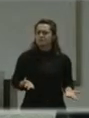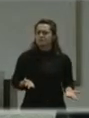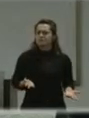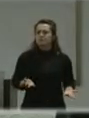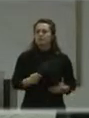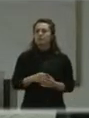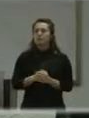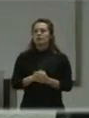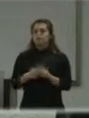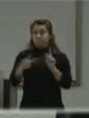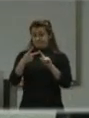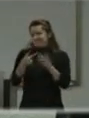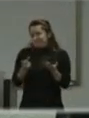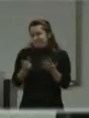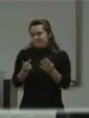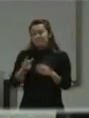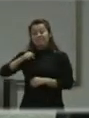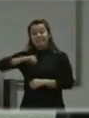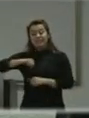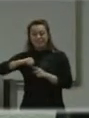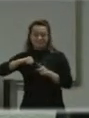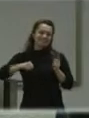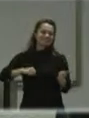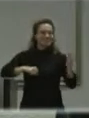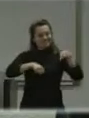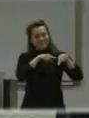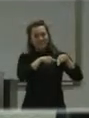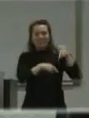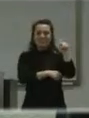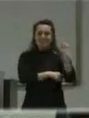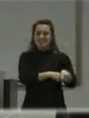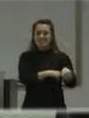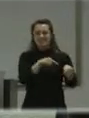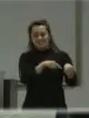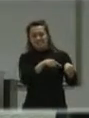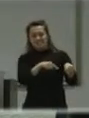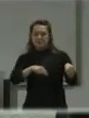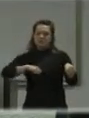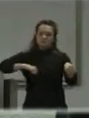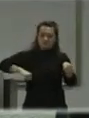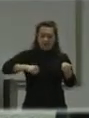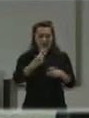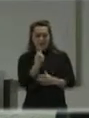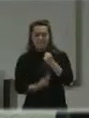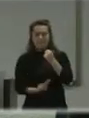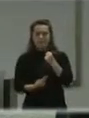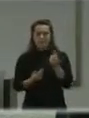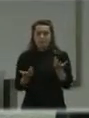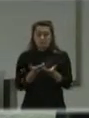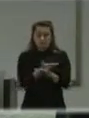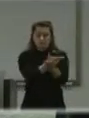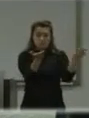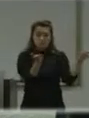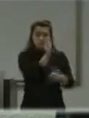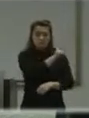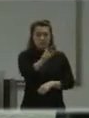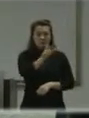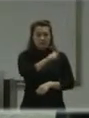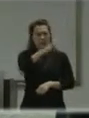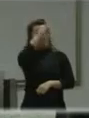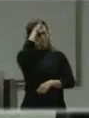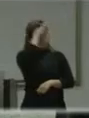tengo deberes enseñar a los demás personas que las